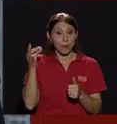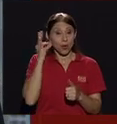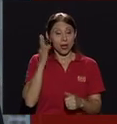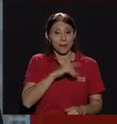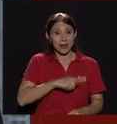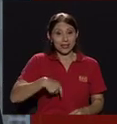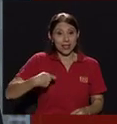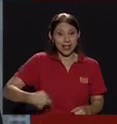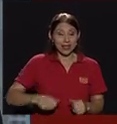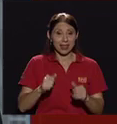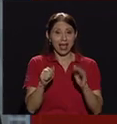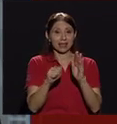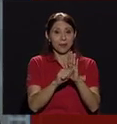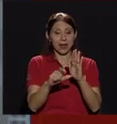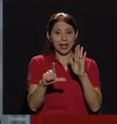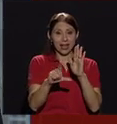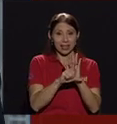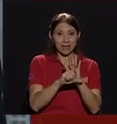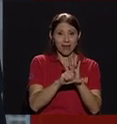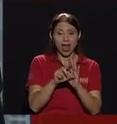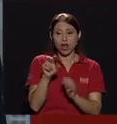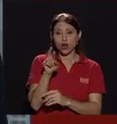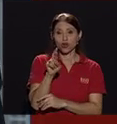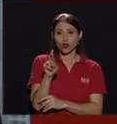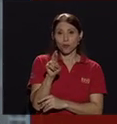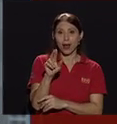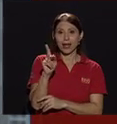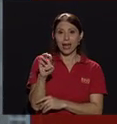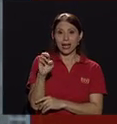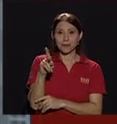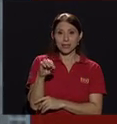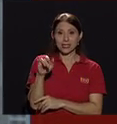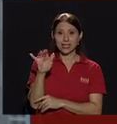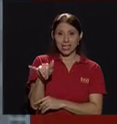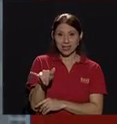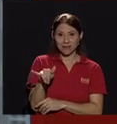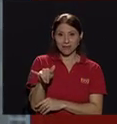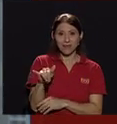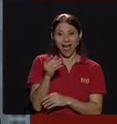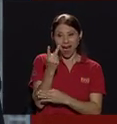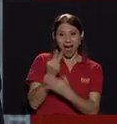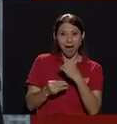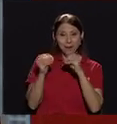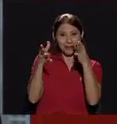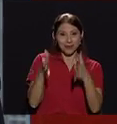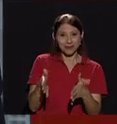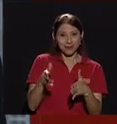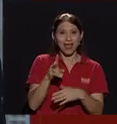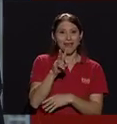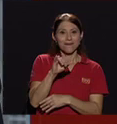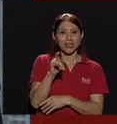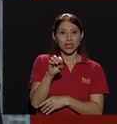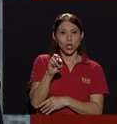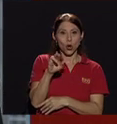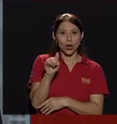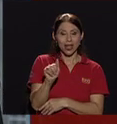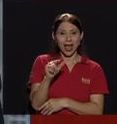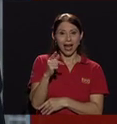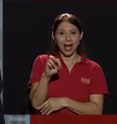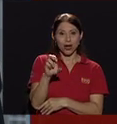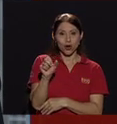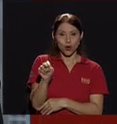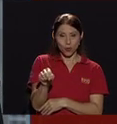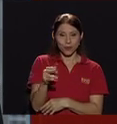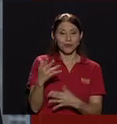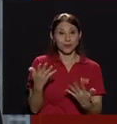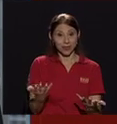una asamblea legislativa, doña Rosmarie Karpinski, ambas docentes, doña Victoria Garrón y doña Rosmarie Karpinski, por lo que decía